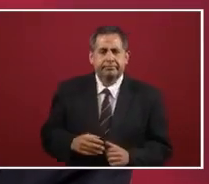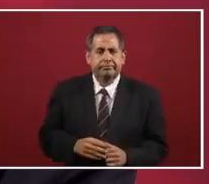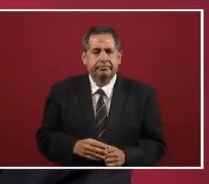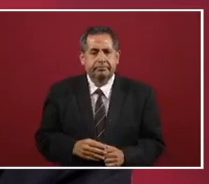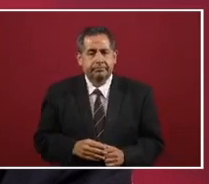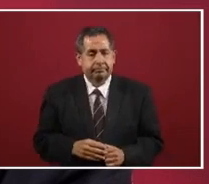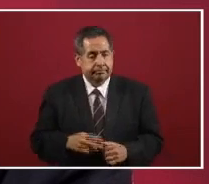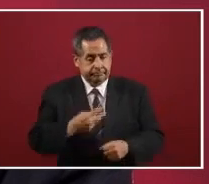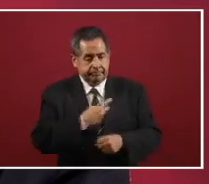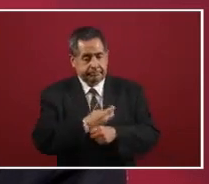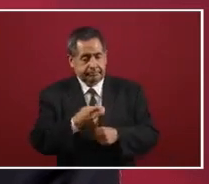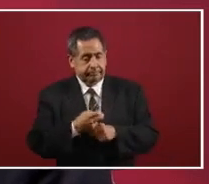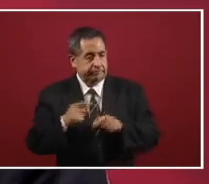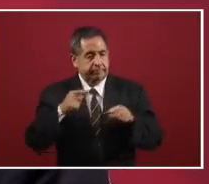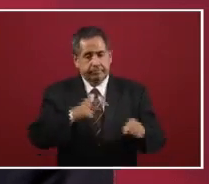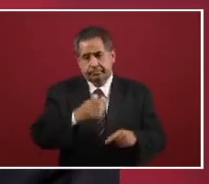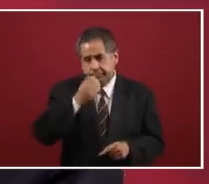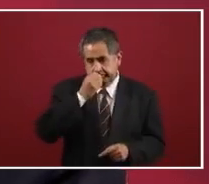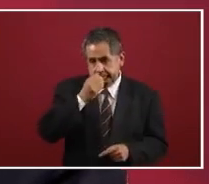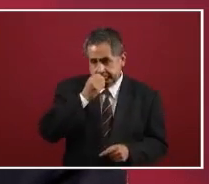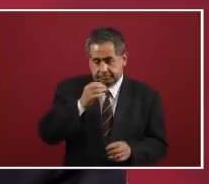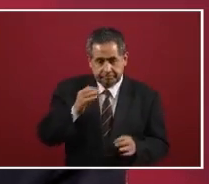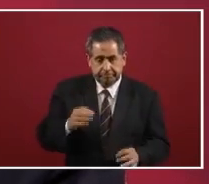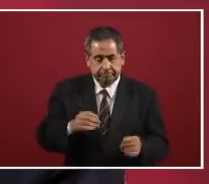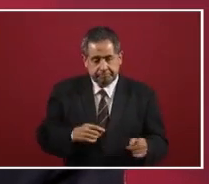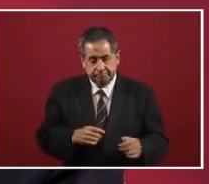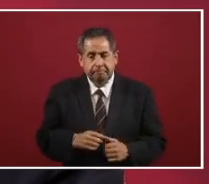me invitaron a comer